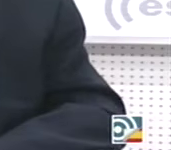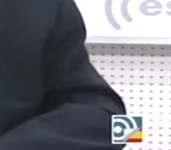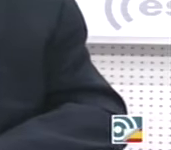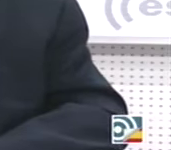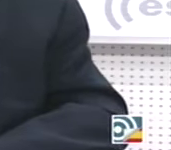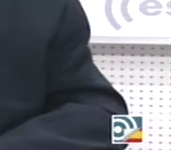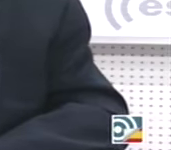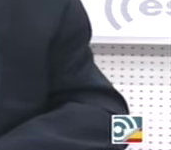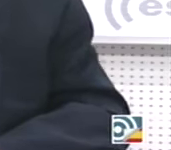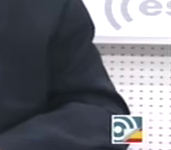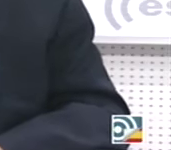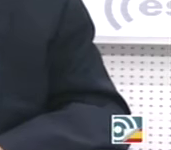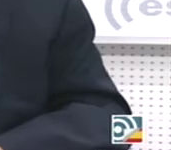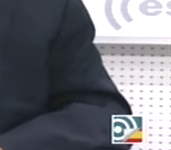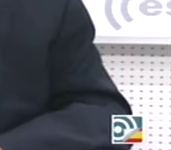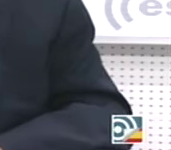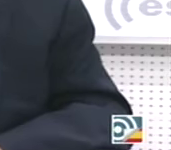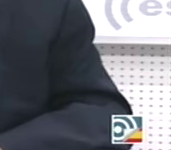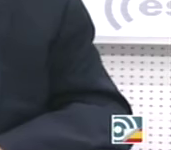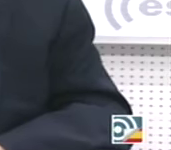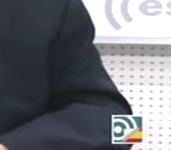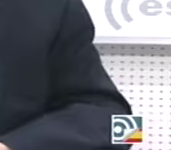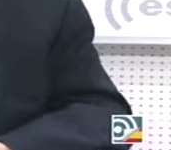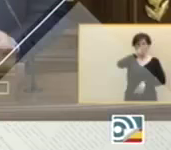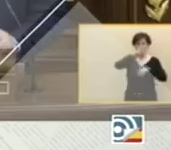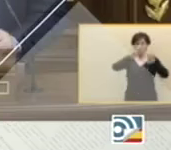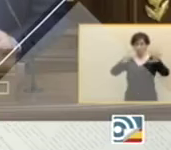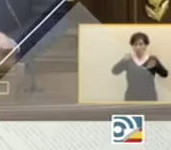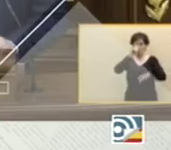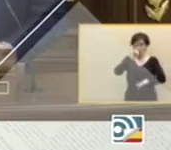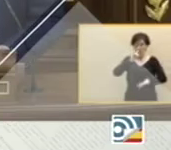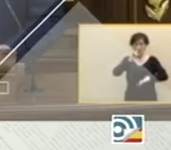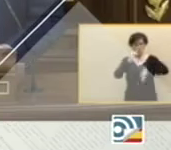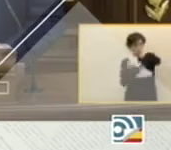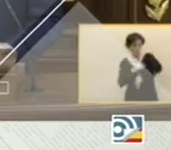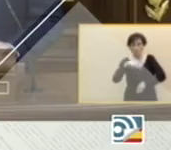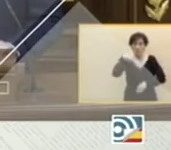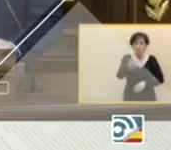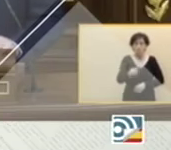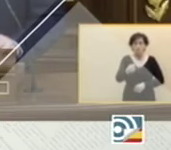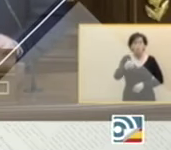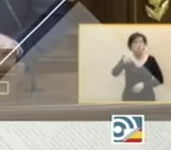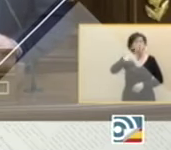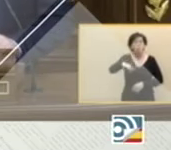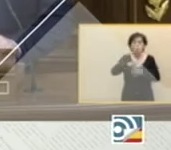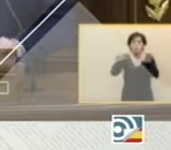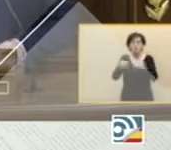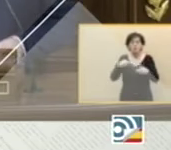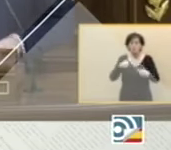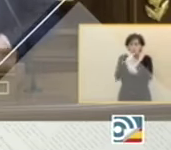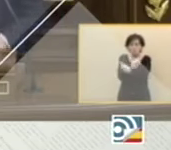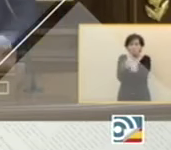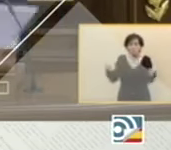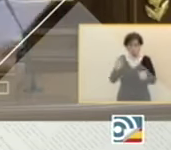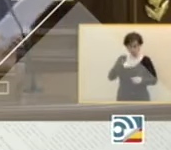años después y solo le quiero decir que somos un partido de palabra. Muchas